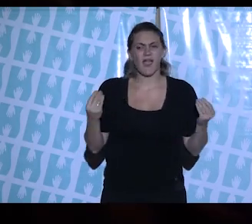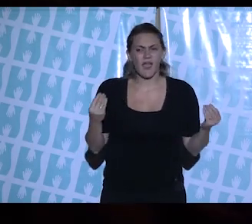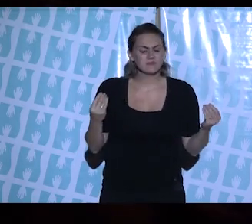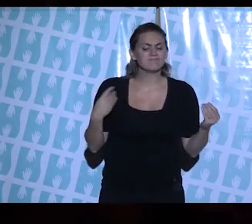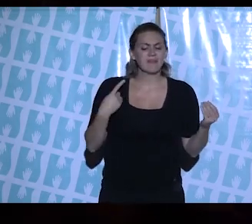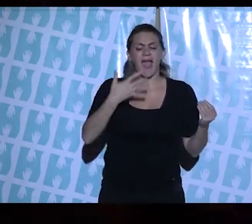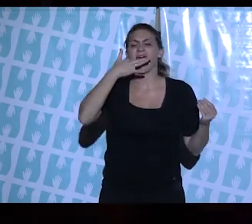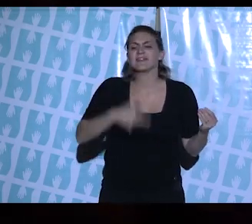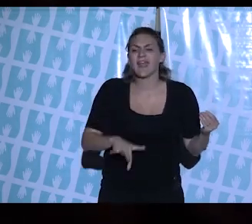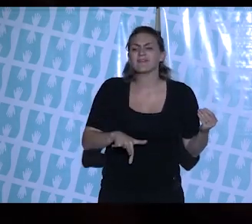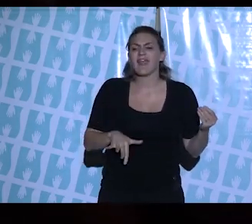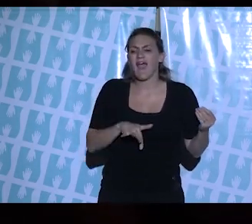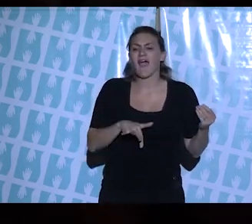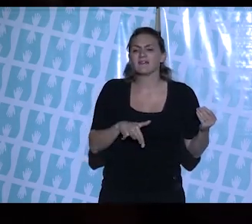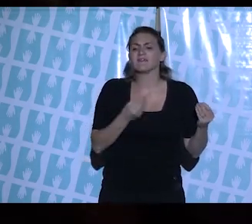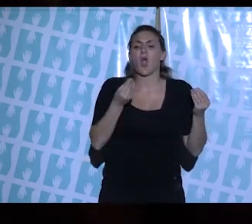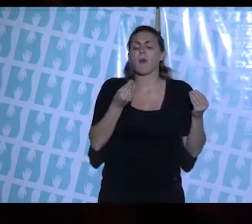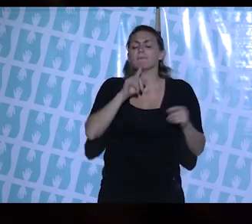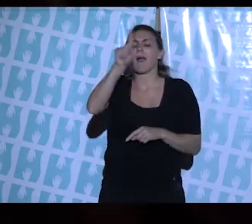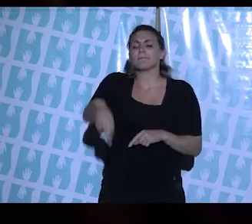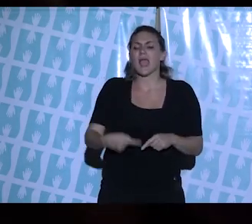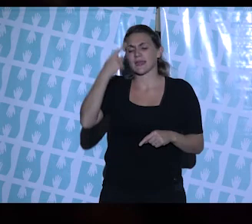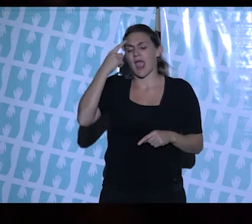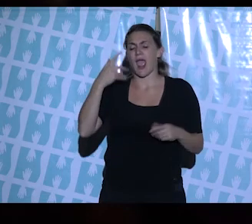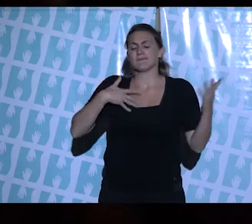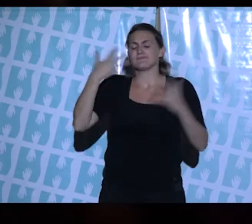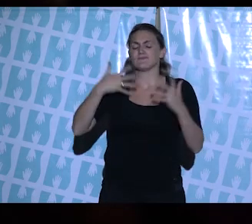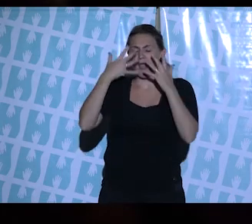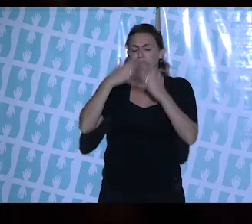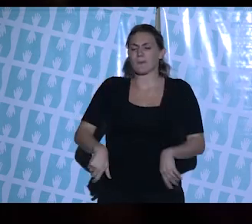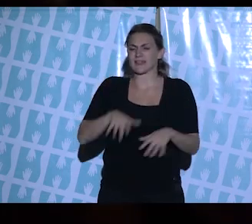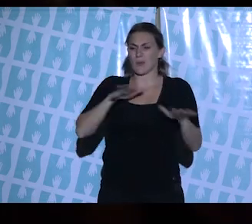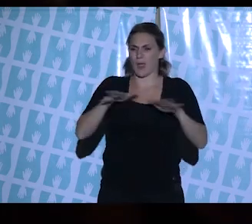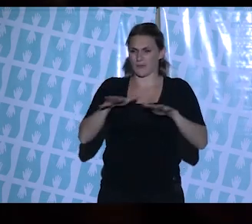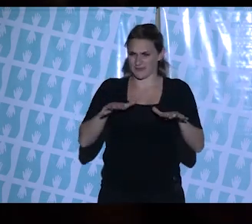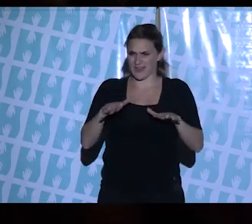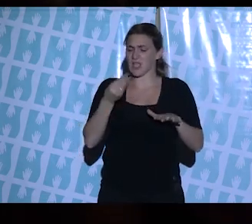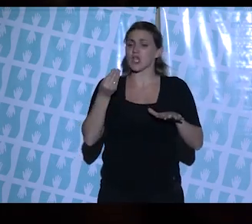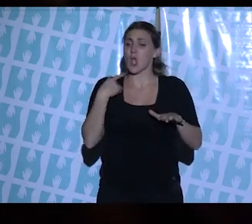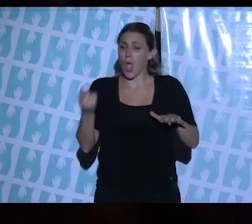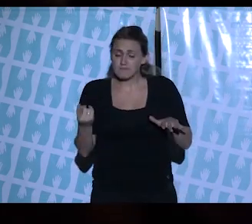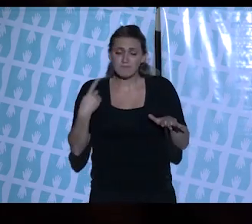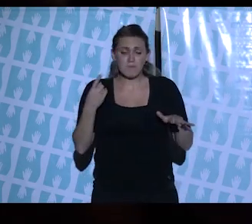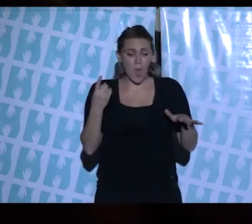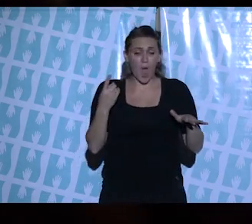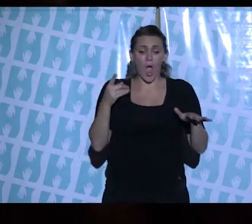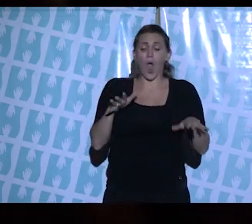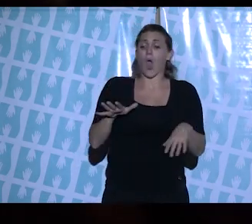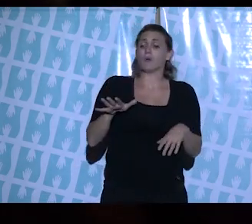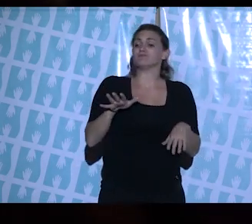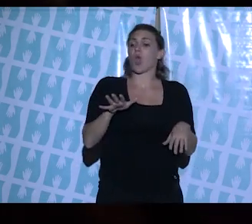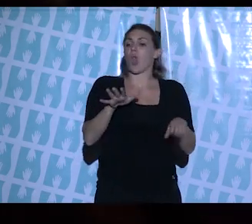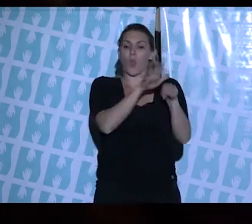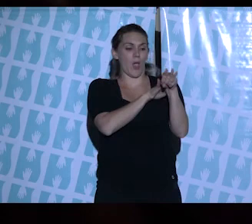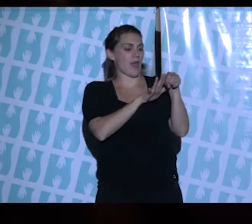los mecanismos moleculares de las disquinesias y la identificación de potenciales blancos terapéuticos. De hecho, ya